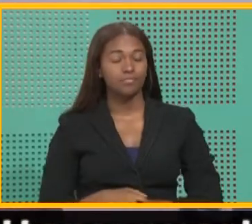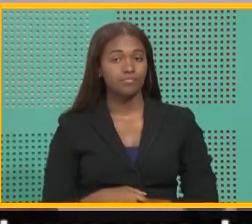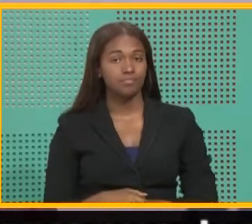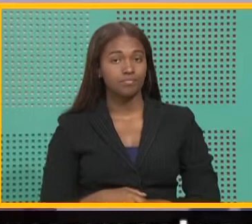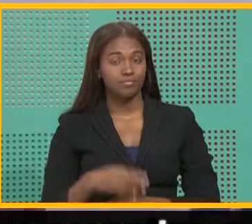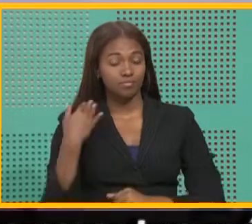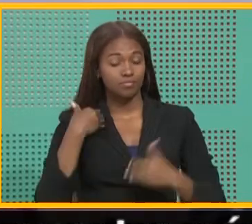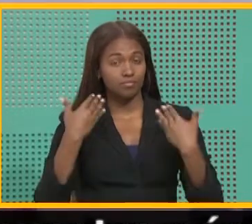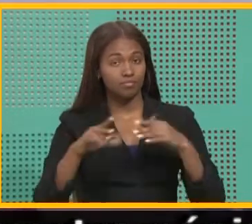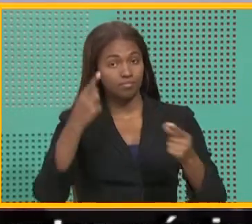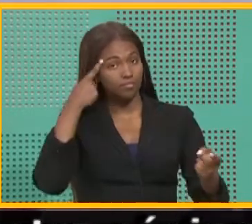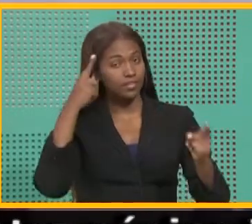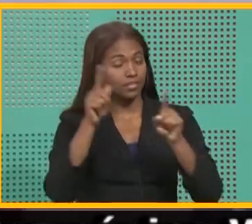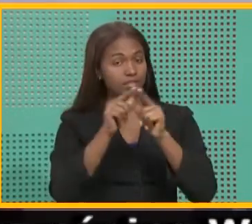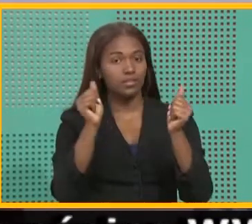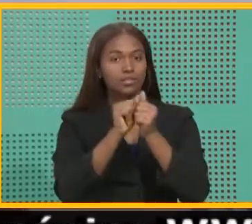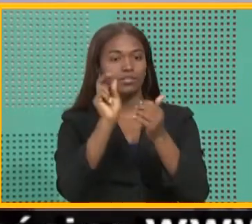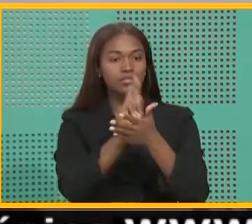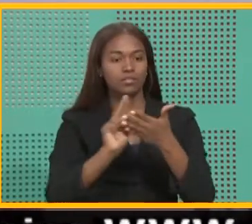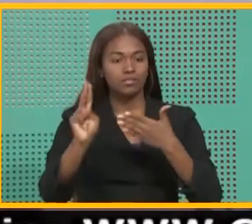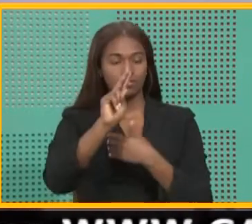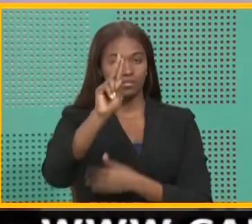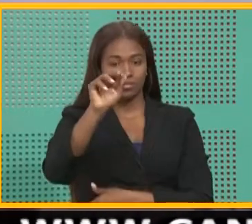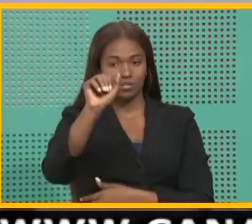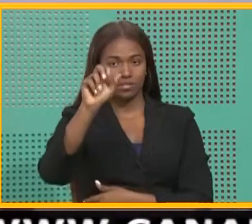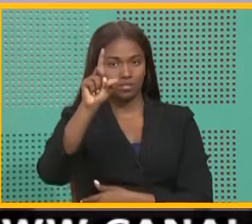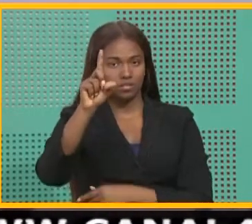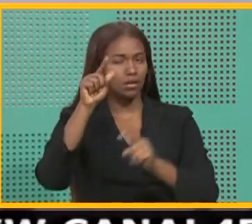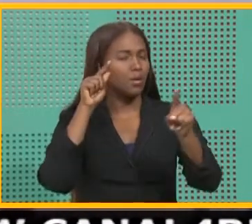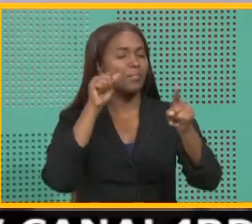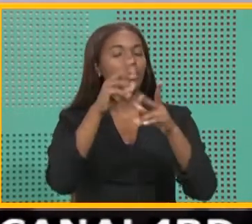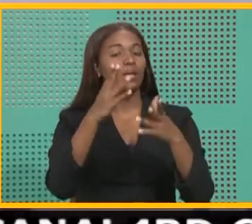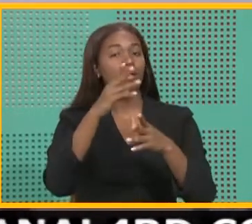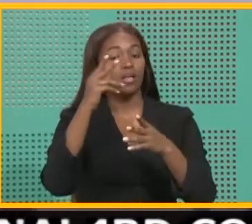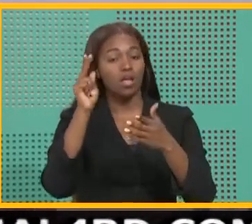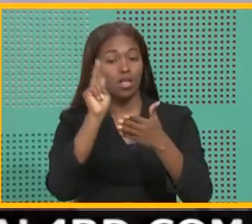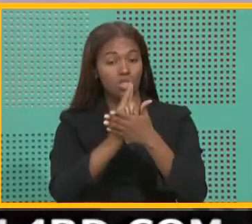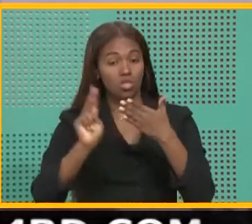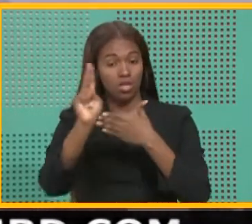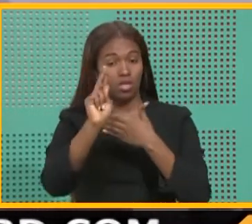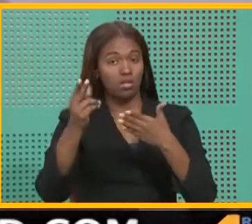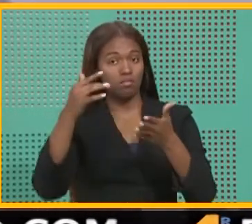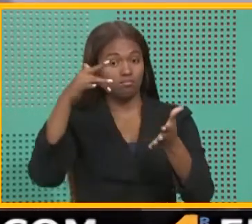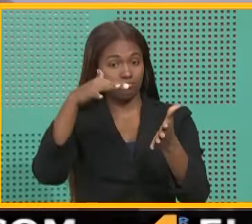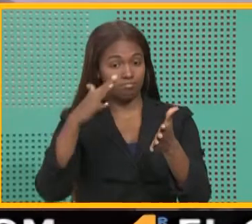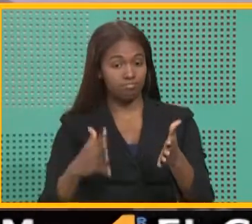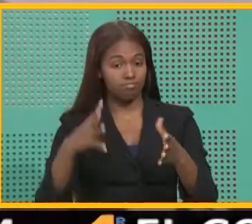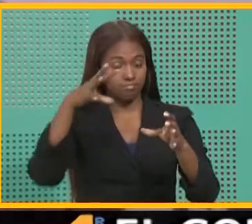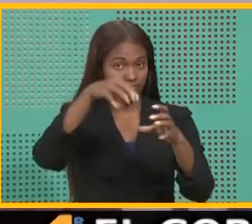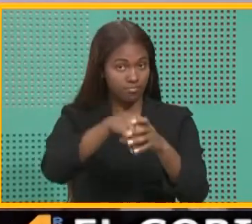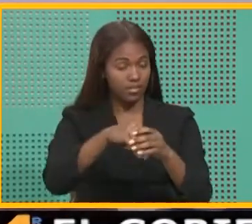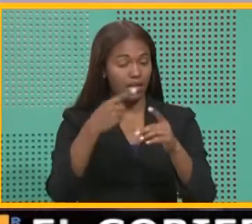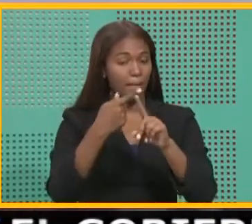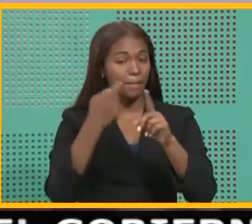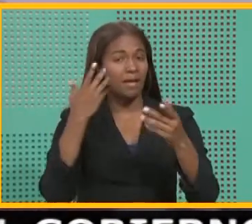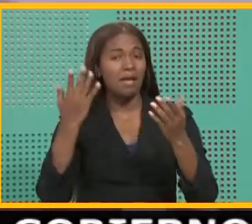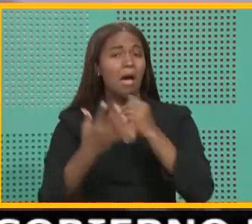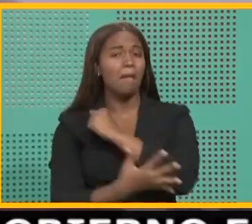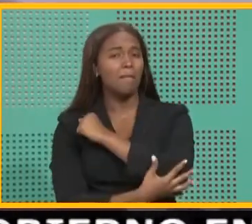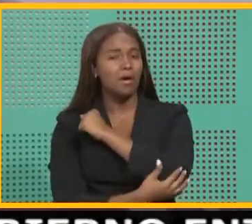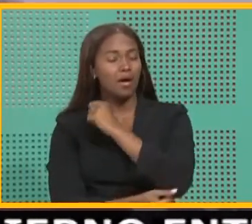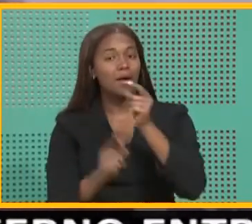con la Universidad Autónoma a fin de que los estudiantes que entran a la universidad y que vienen de pobreza, pero